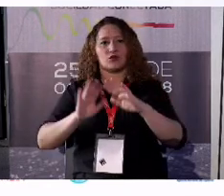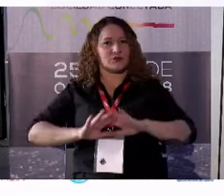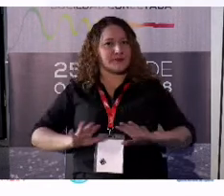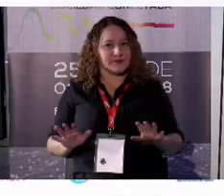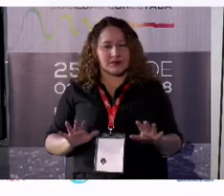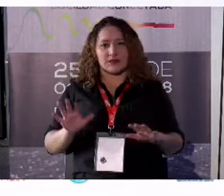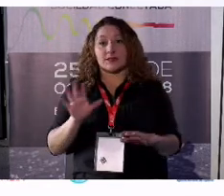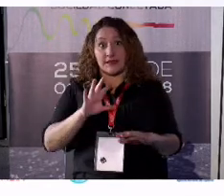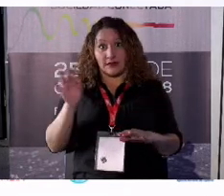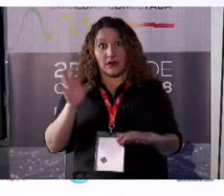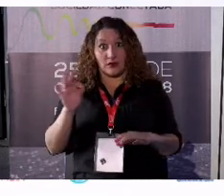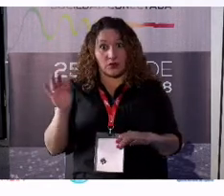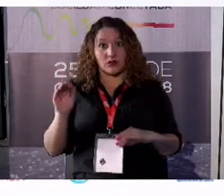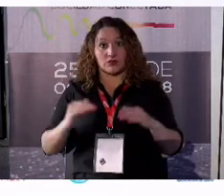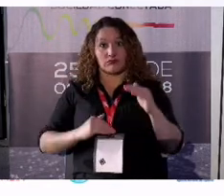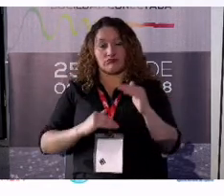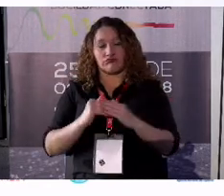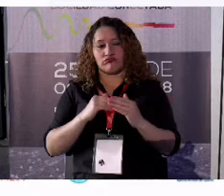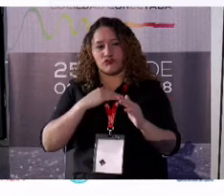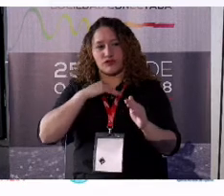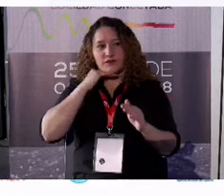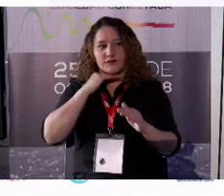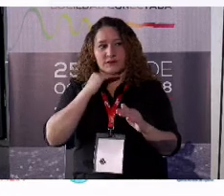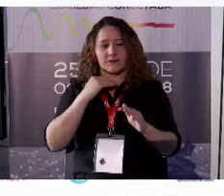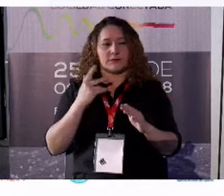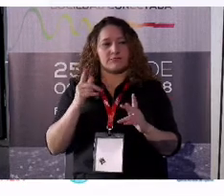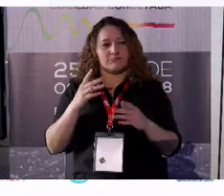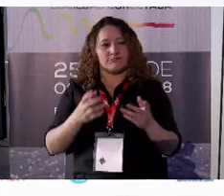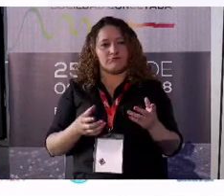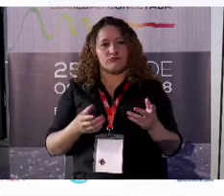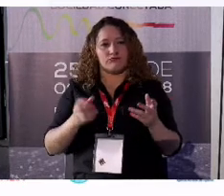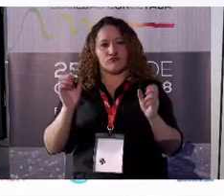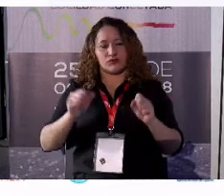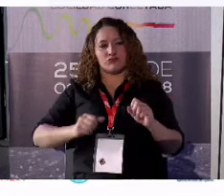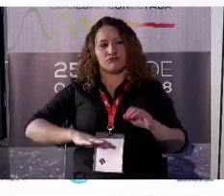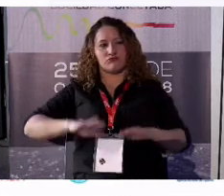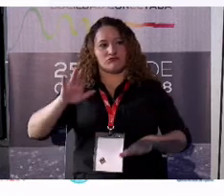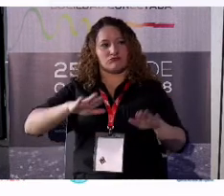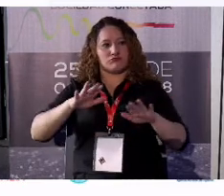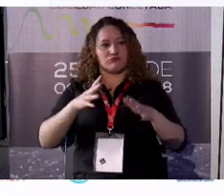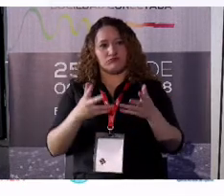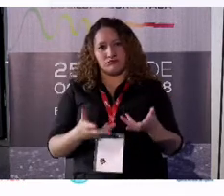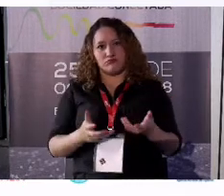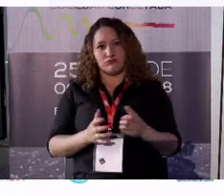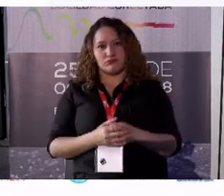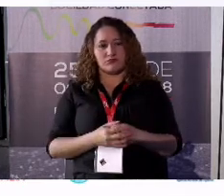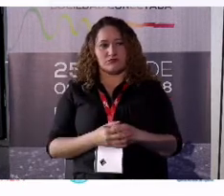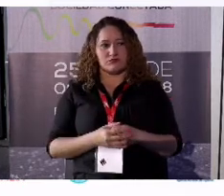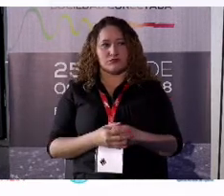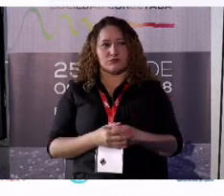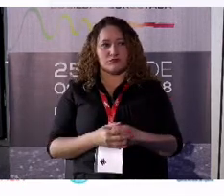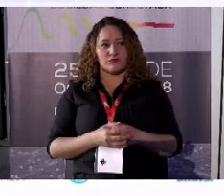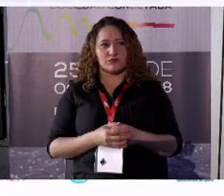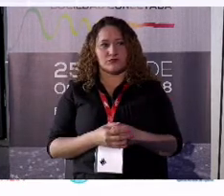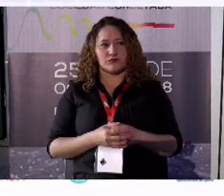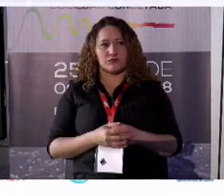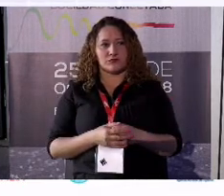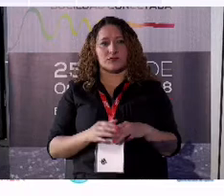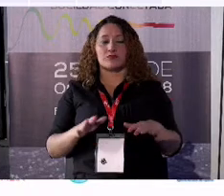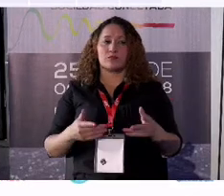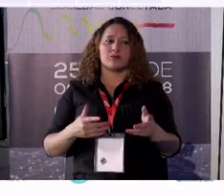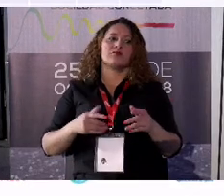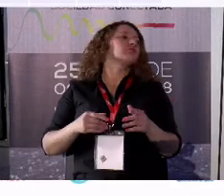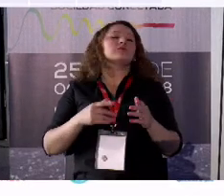es posiblemente lo suficiente para que usted exprese lo que quiere. Como las licencias en esta